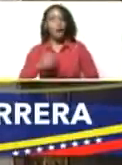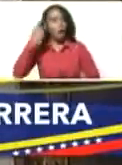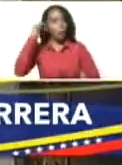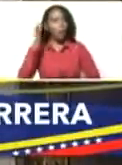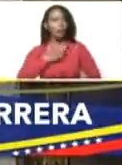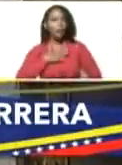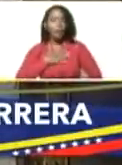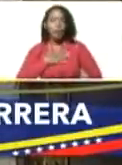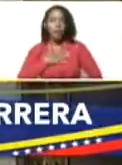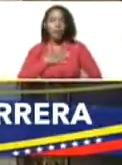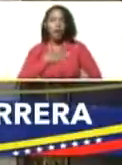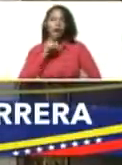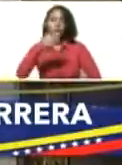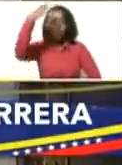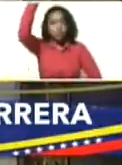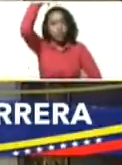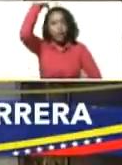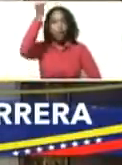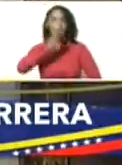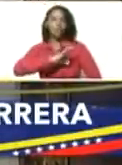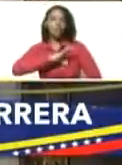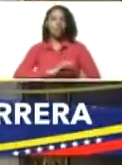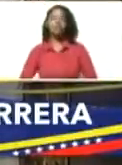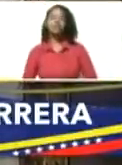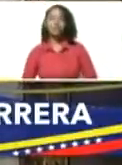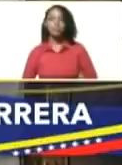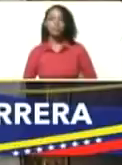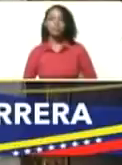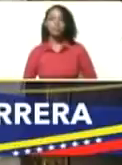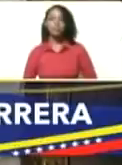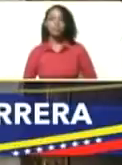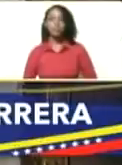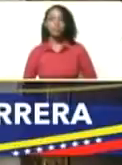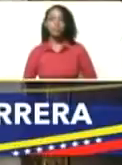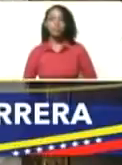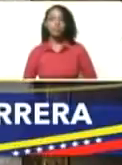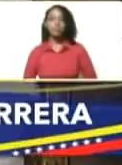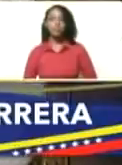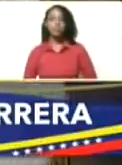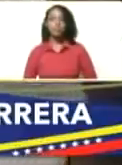Acuérdate de mí en tu reino, Señor.